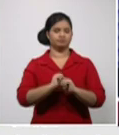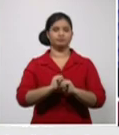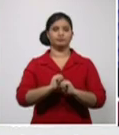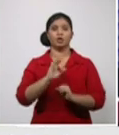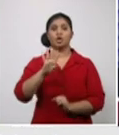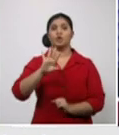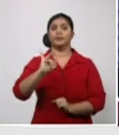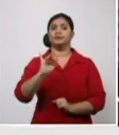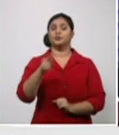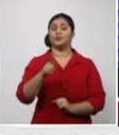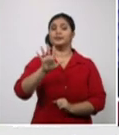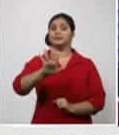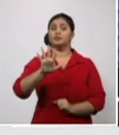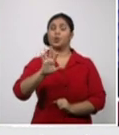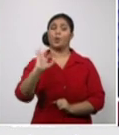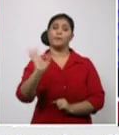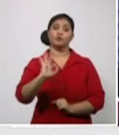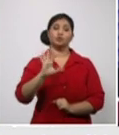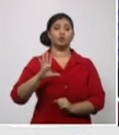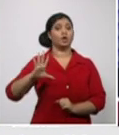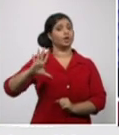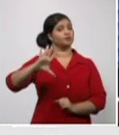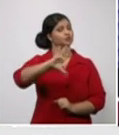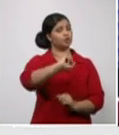47,5% de todos los diagnosticados ayer